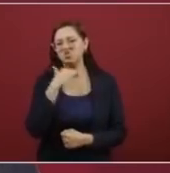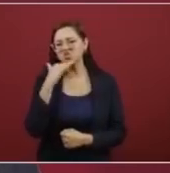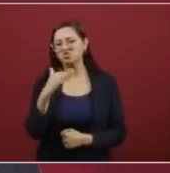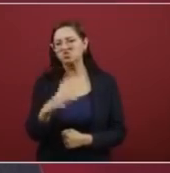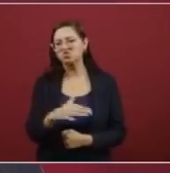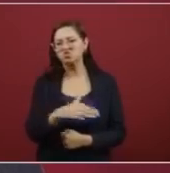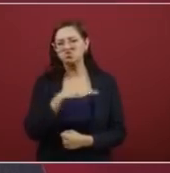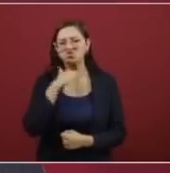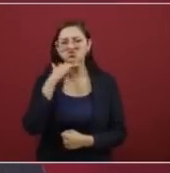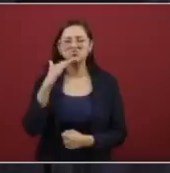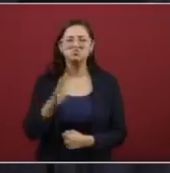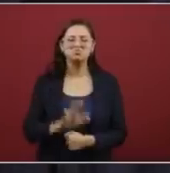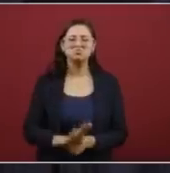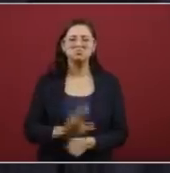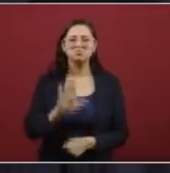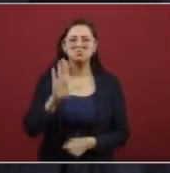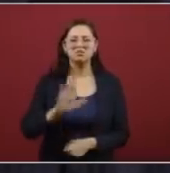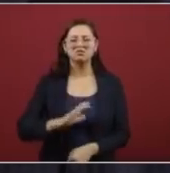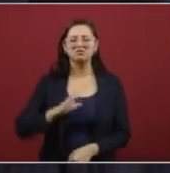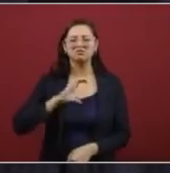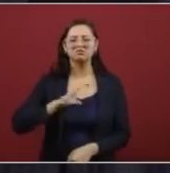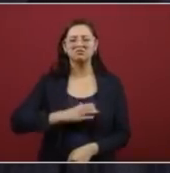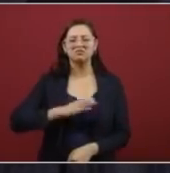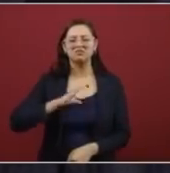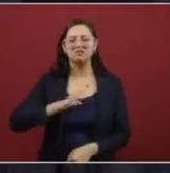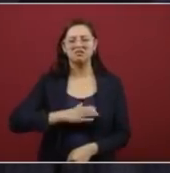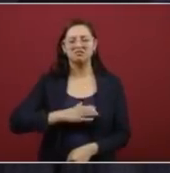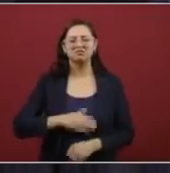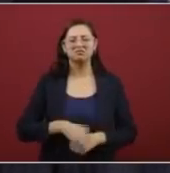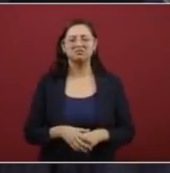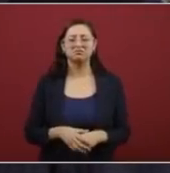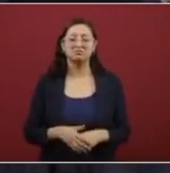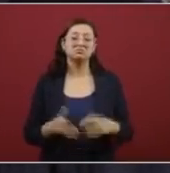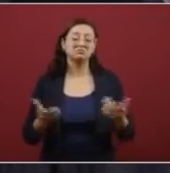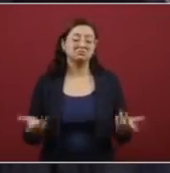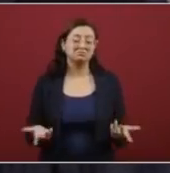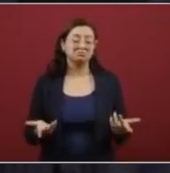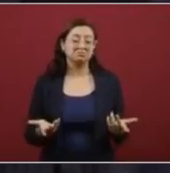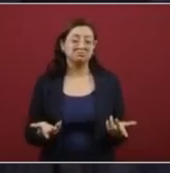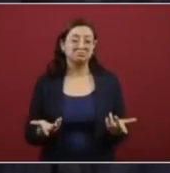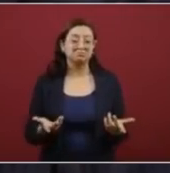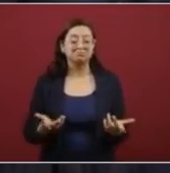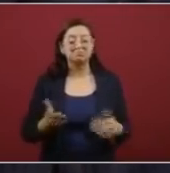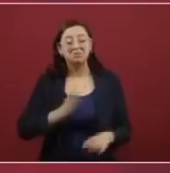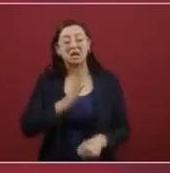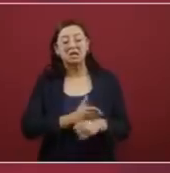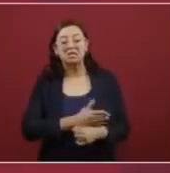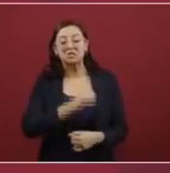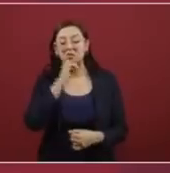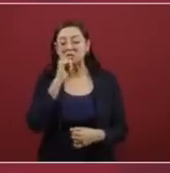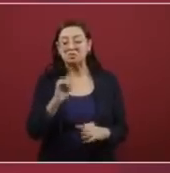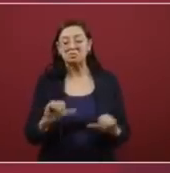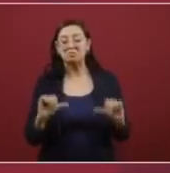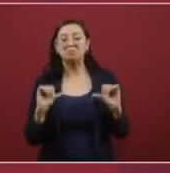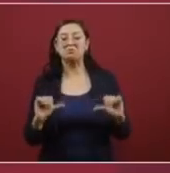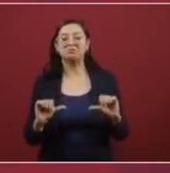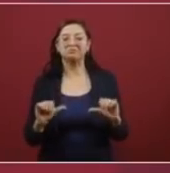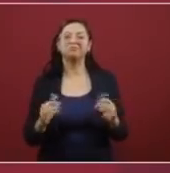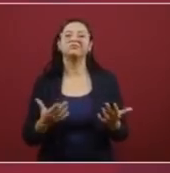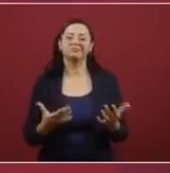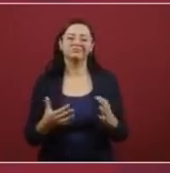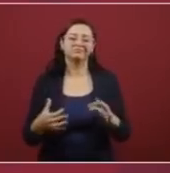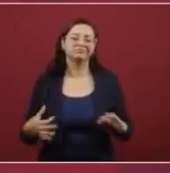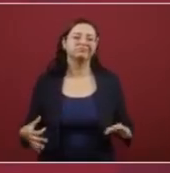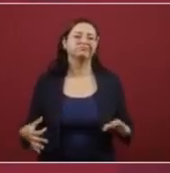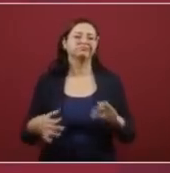El presidente Andrés Manuel López Obrador reconoció al Senado de la República por la reforma hecha al artículo 108 de la Constitución mexicana para